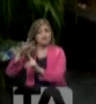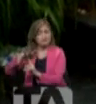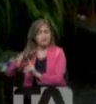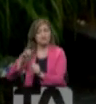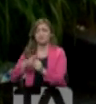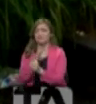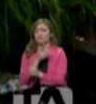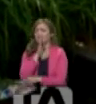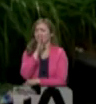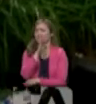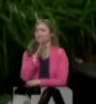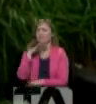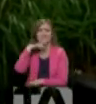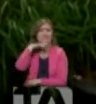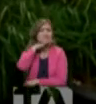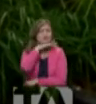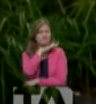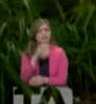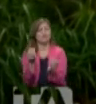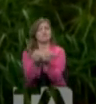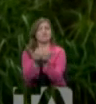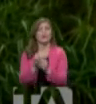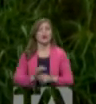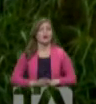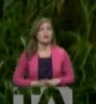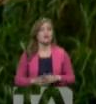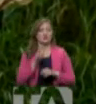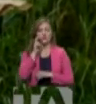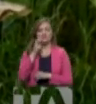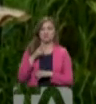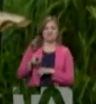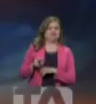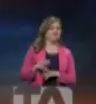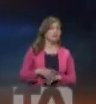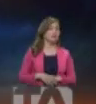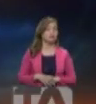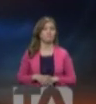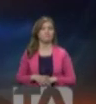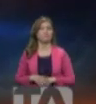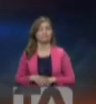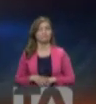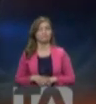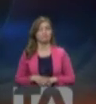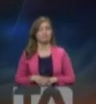principal siempre luce lleno de desperdicios, alejando así al turismo.